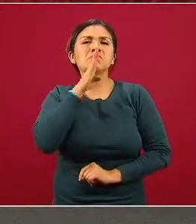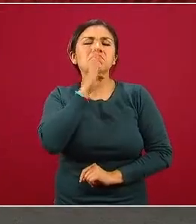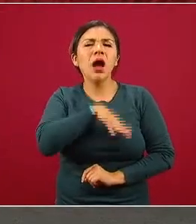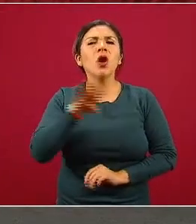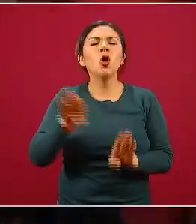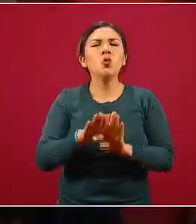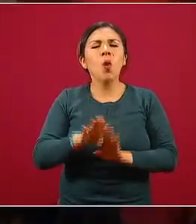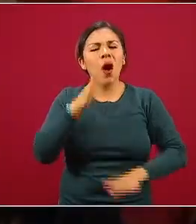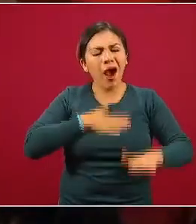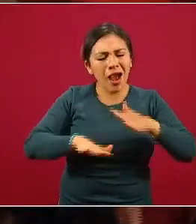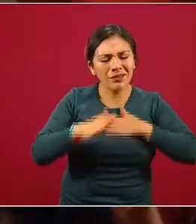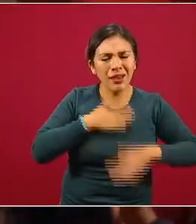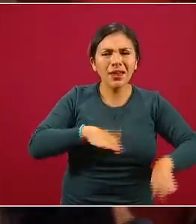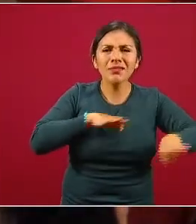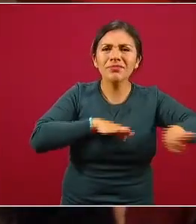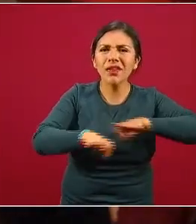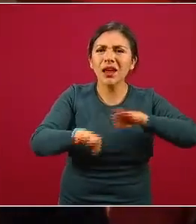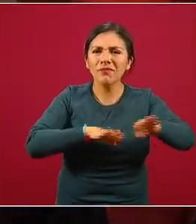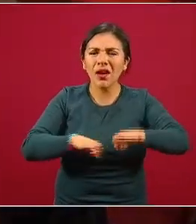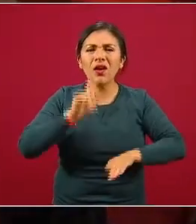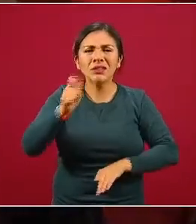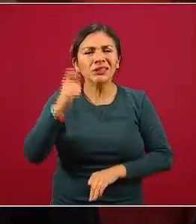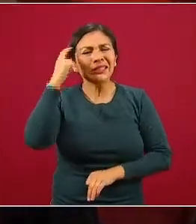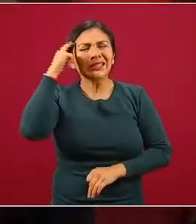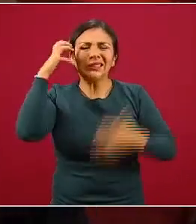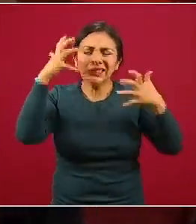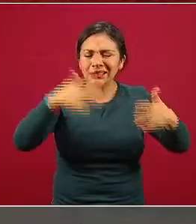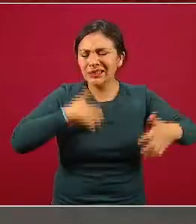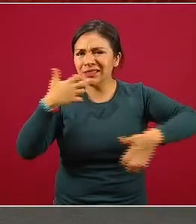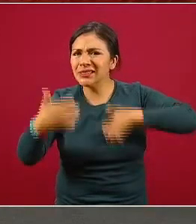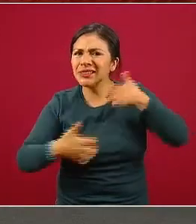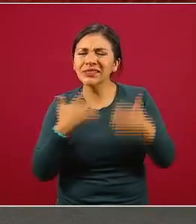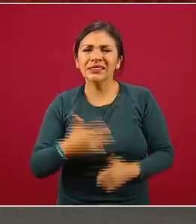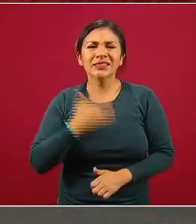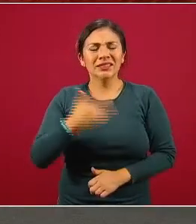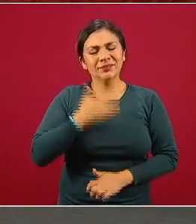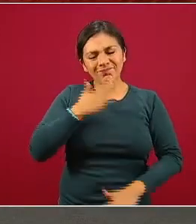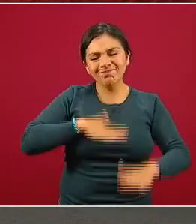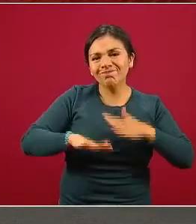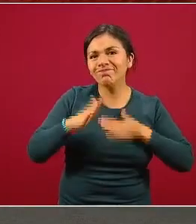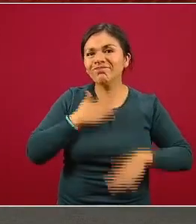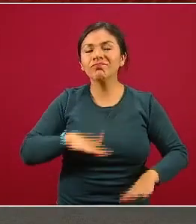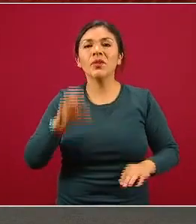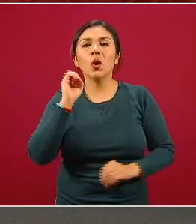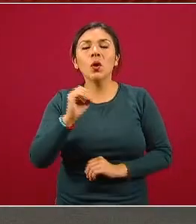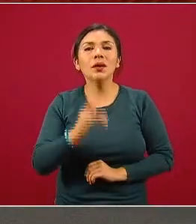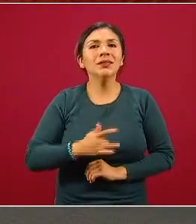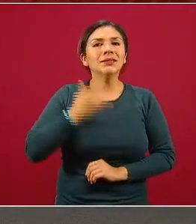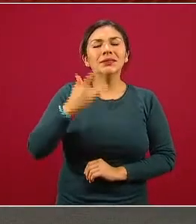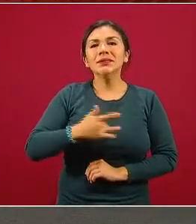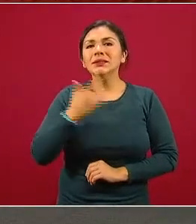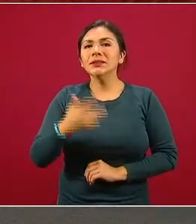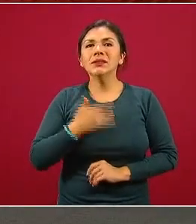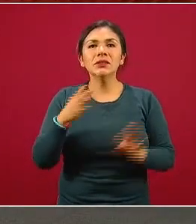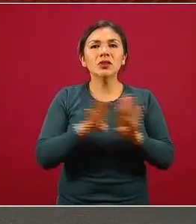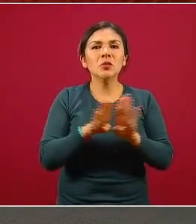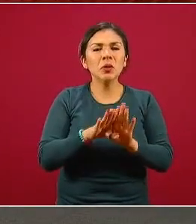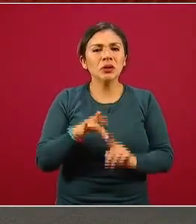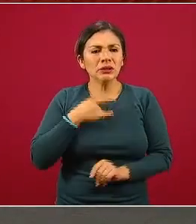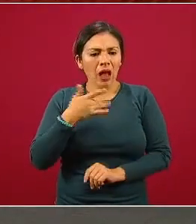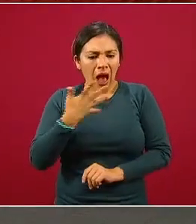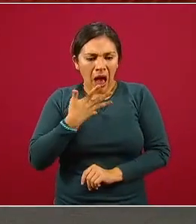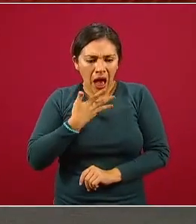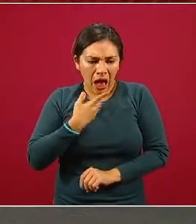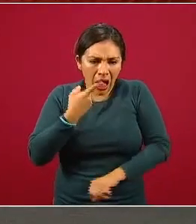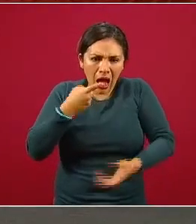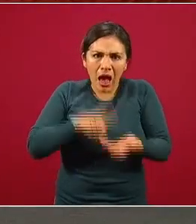inglés, que se caracteriza por una irritabilidad, una fatiga, una sensación de síntomas somáticos,